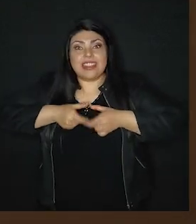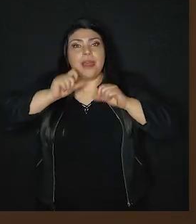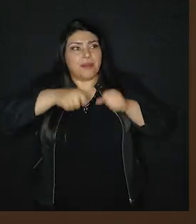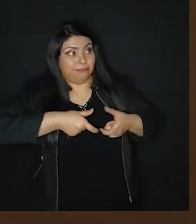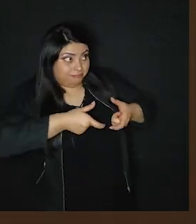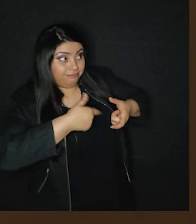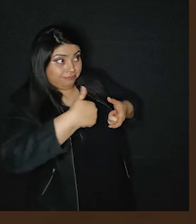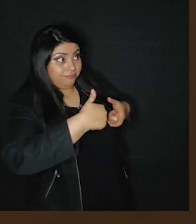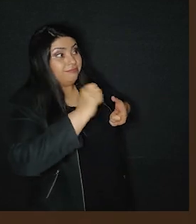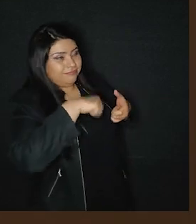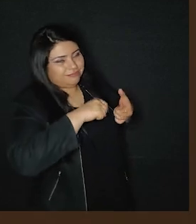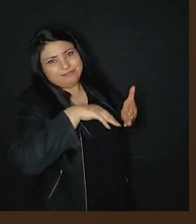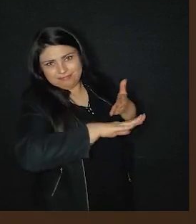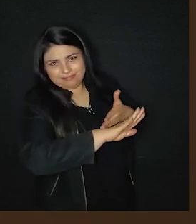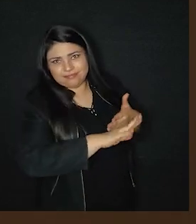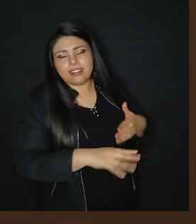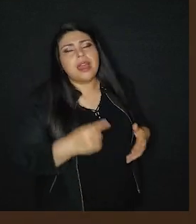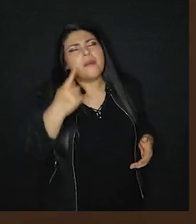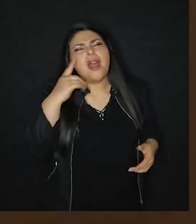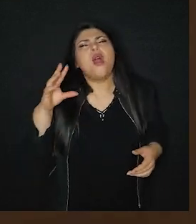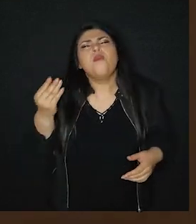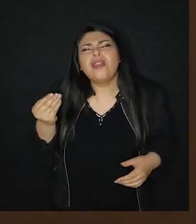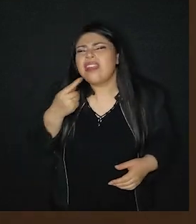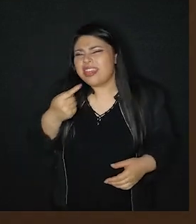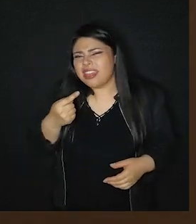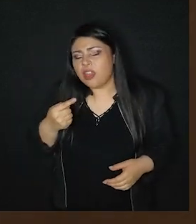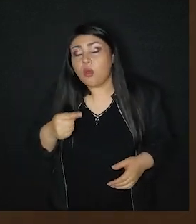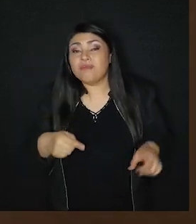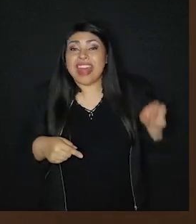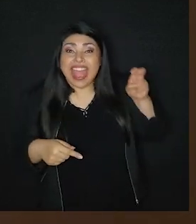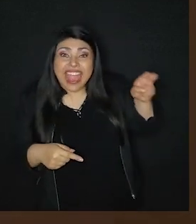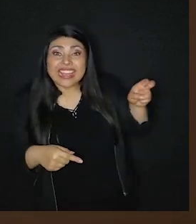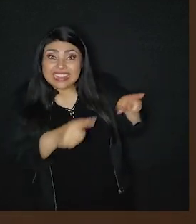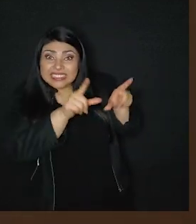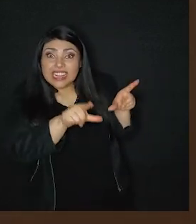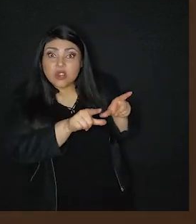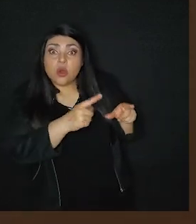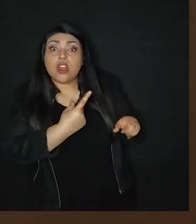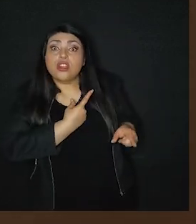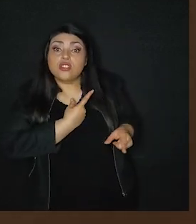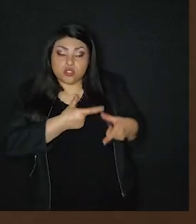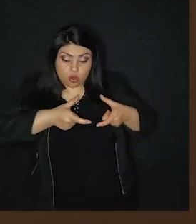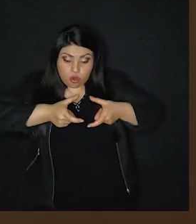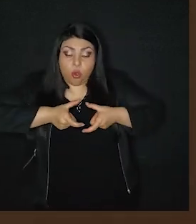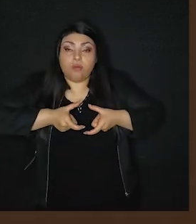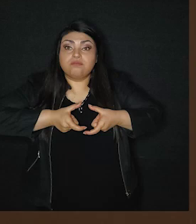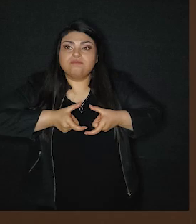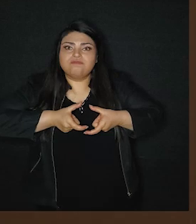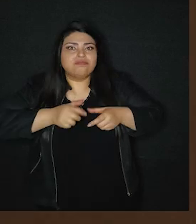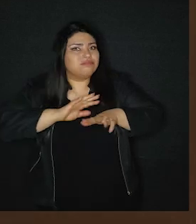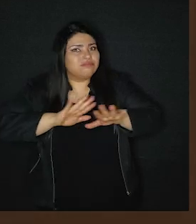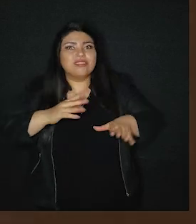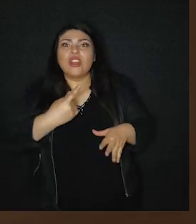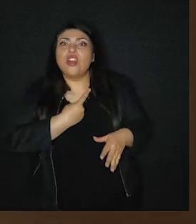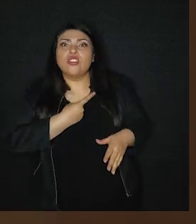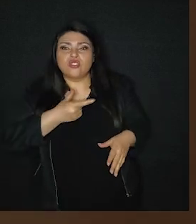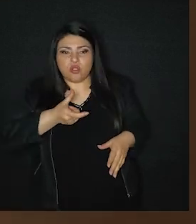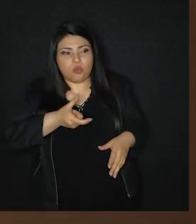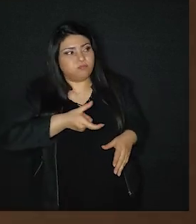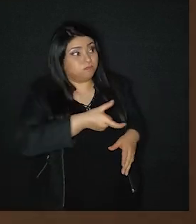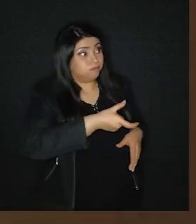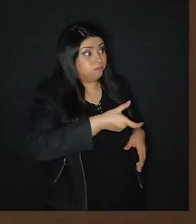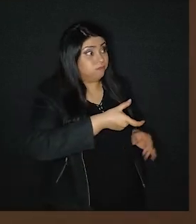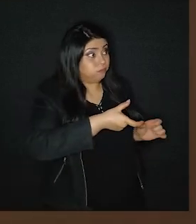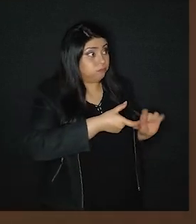ese lugar hay lugares un poquito más importantes a los cuales uno